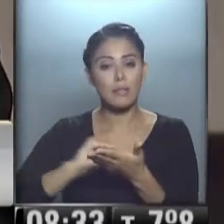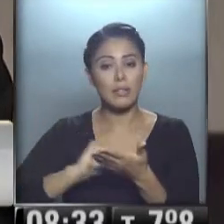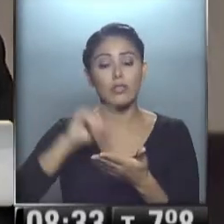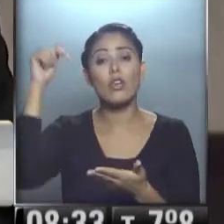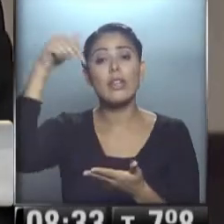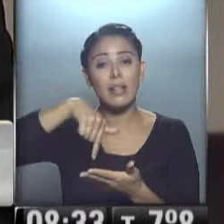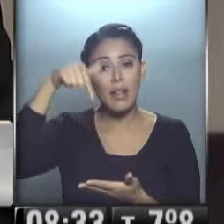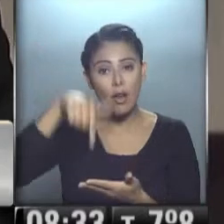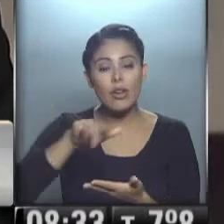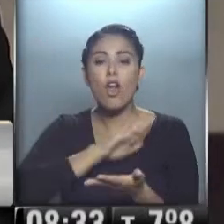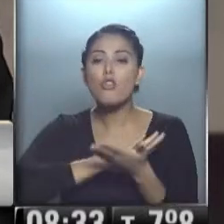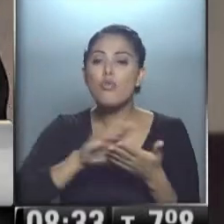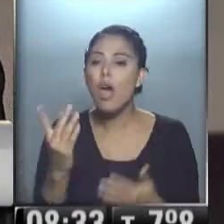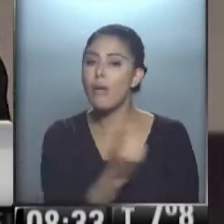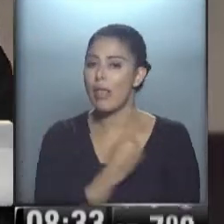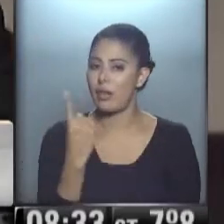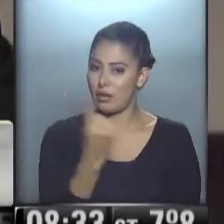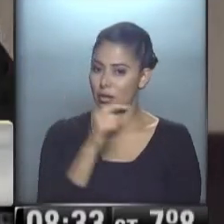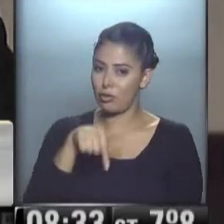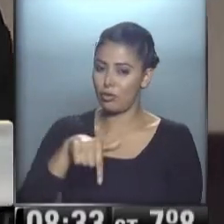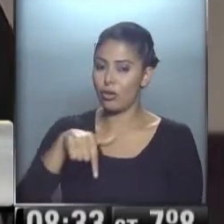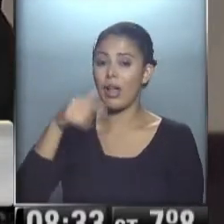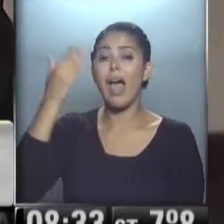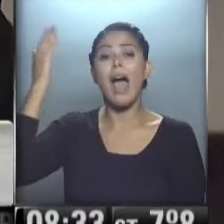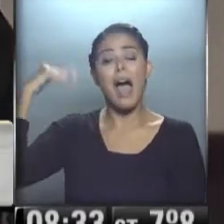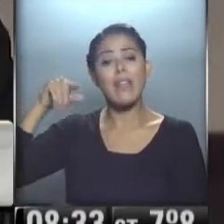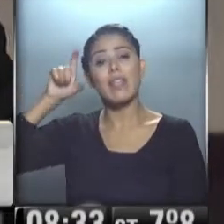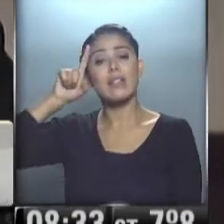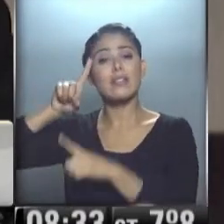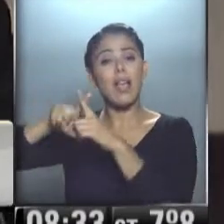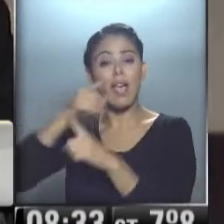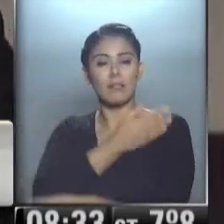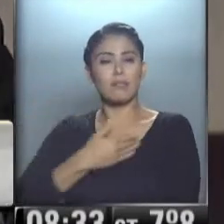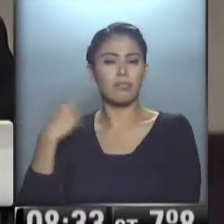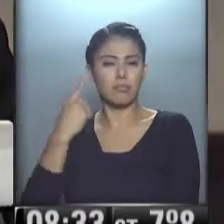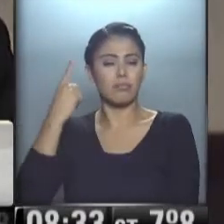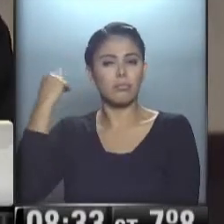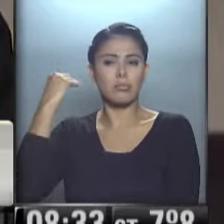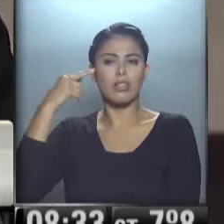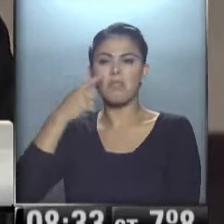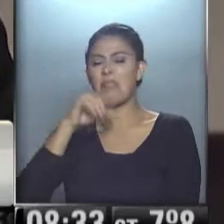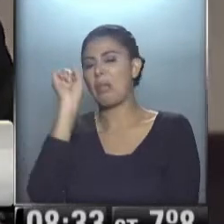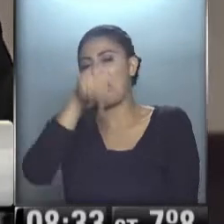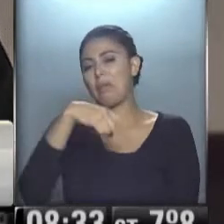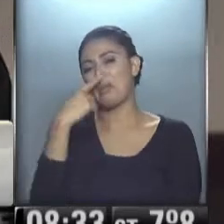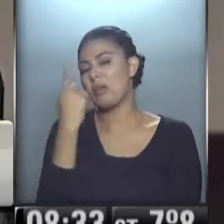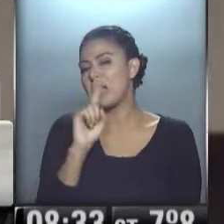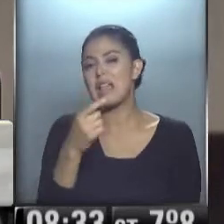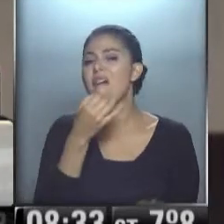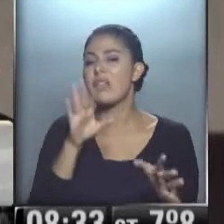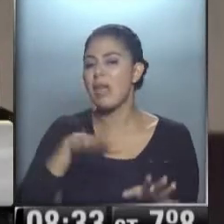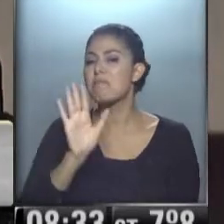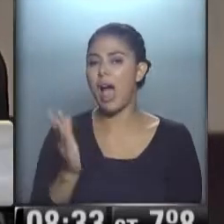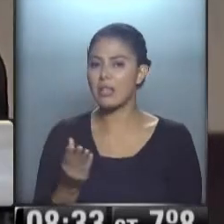conducción del pf que evidentemente la anterior había descuidado en gran medida o por lo menos le interesaba a veces vender más cuando